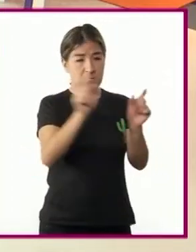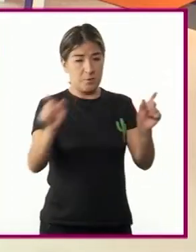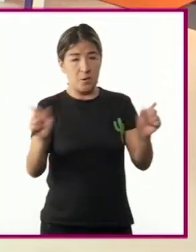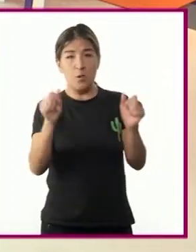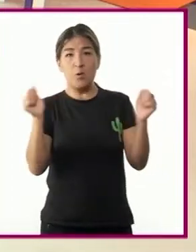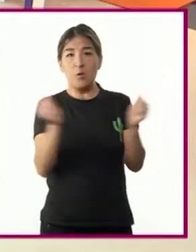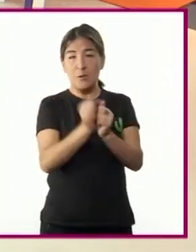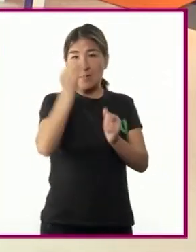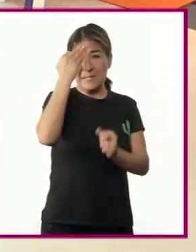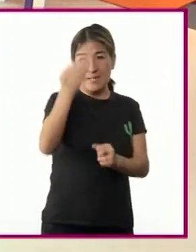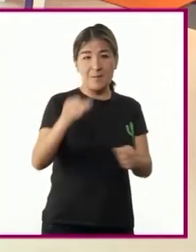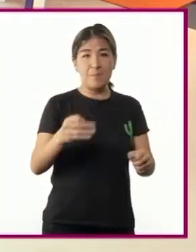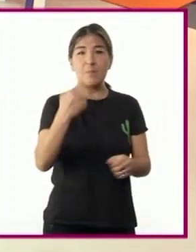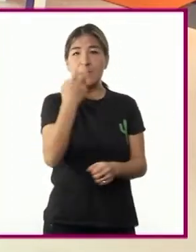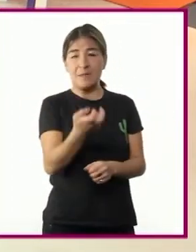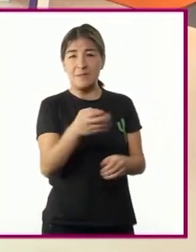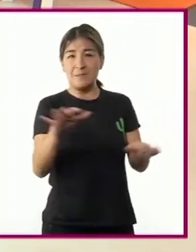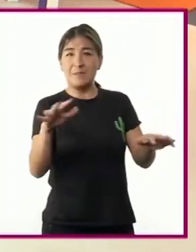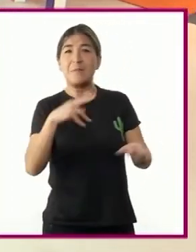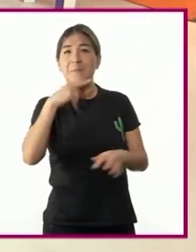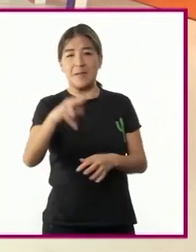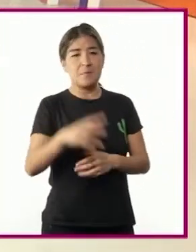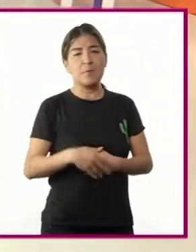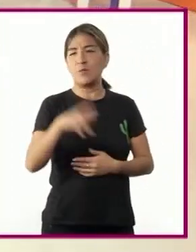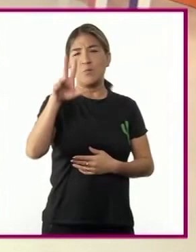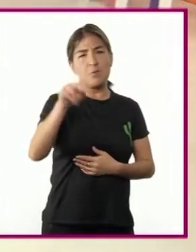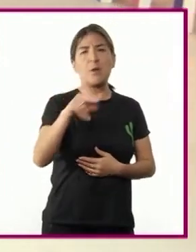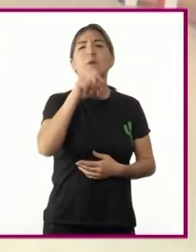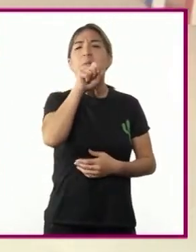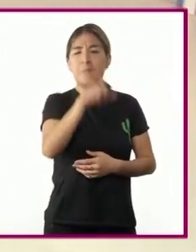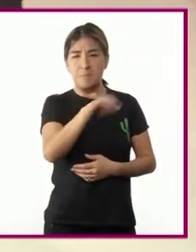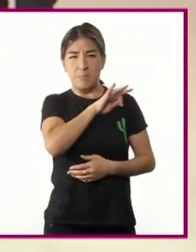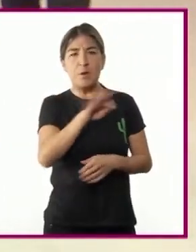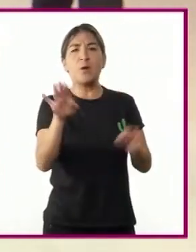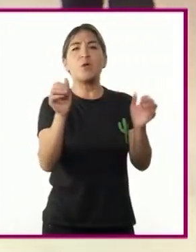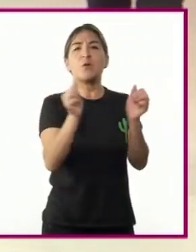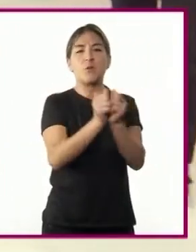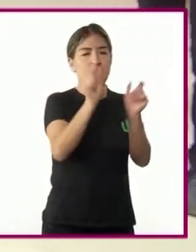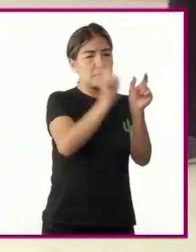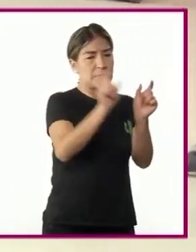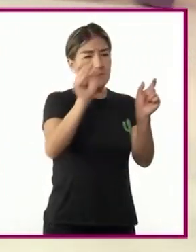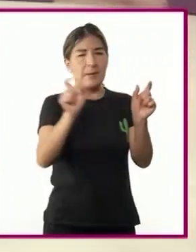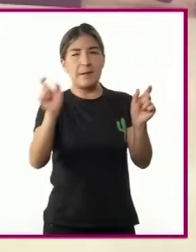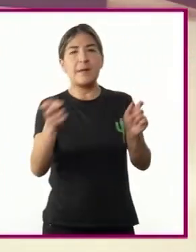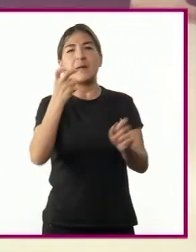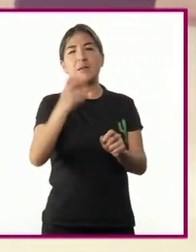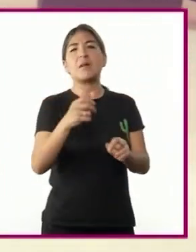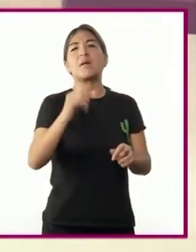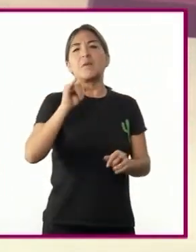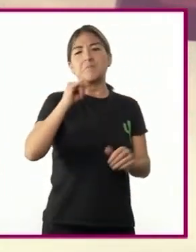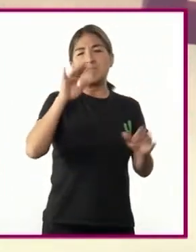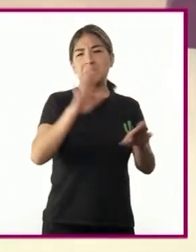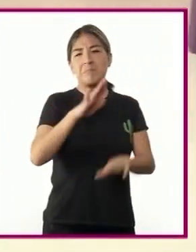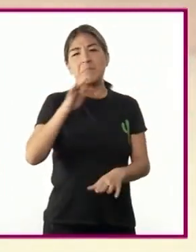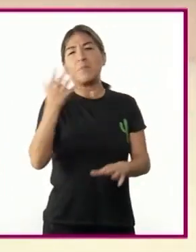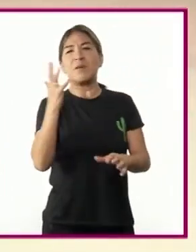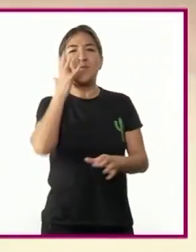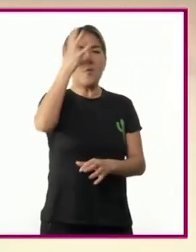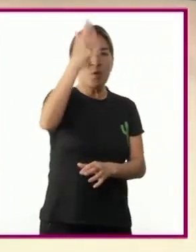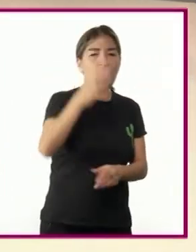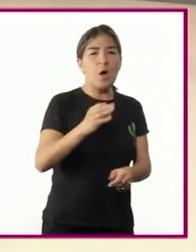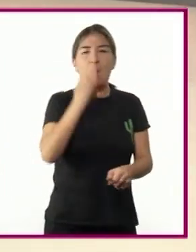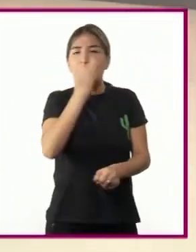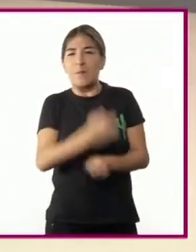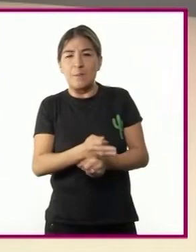conjugados? No. También puedes tener oraciones compuestas con verbos en infinitivo,